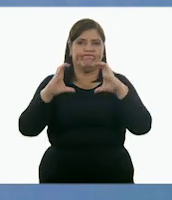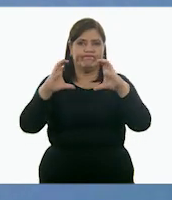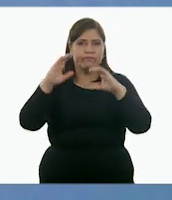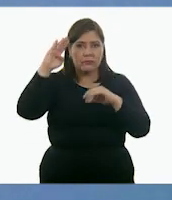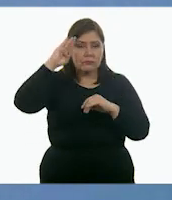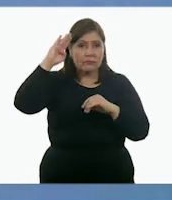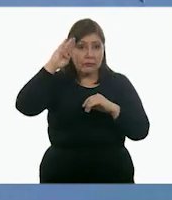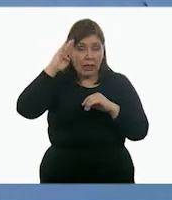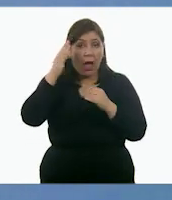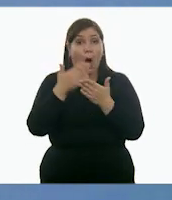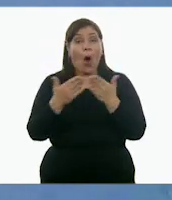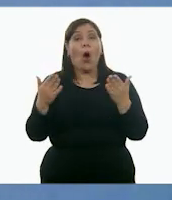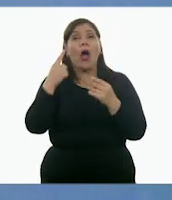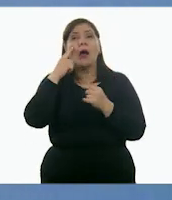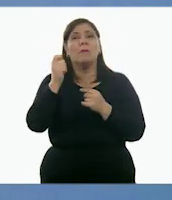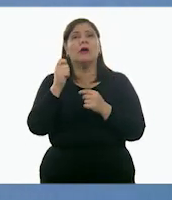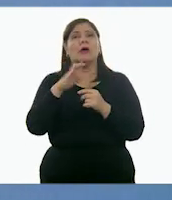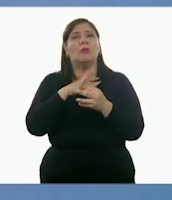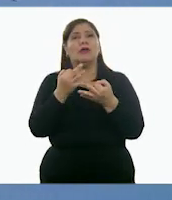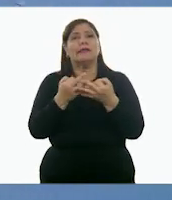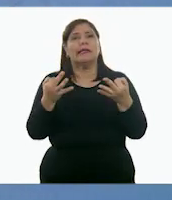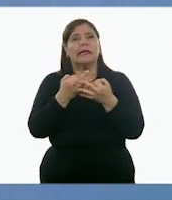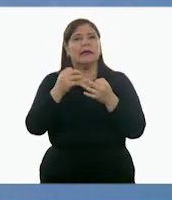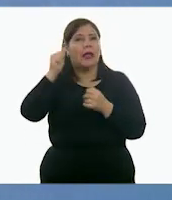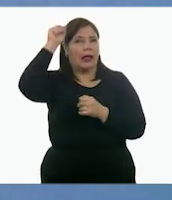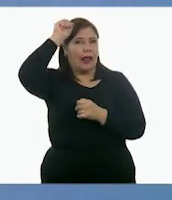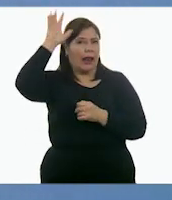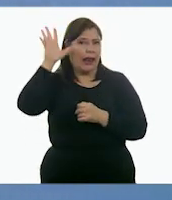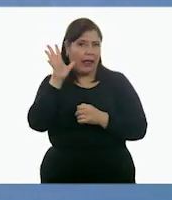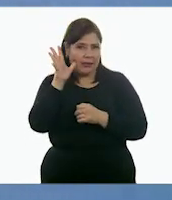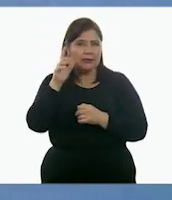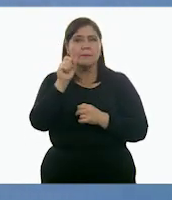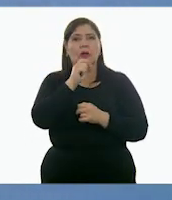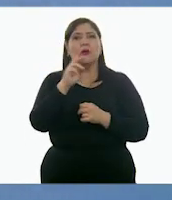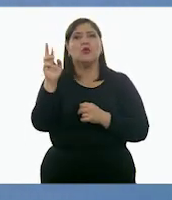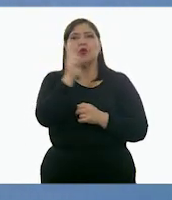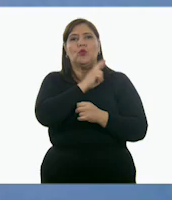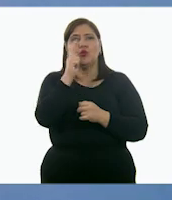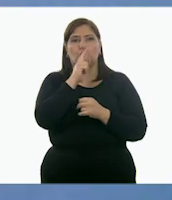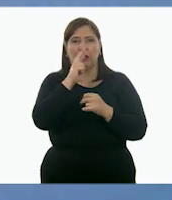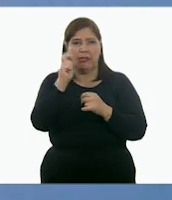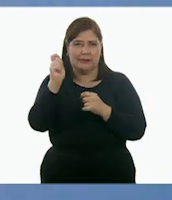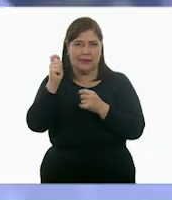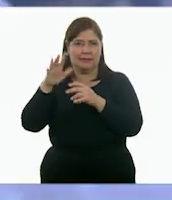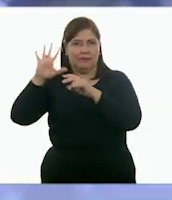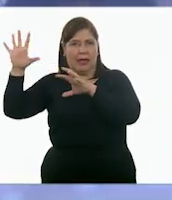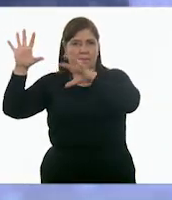lo que ahora son los territorios de Alaska y Rusia.